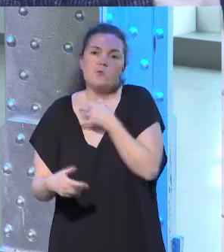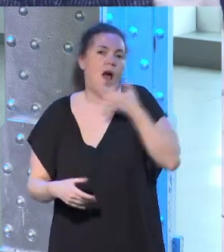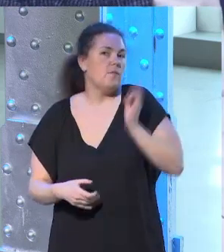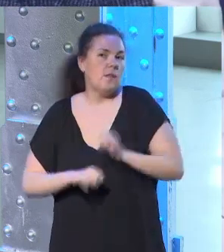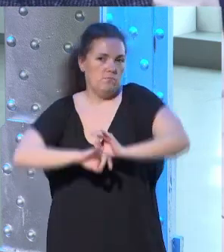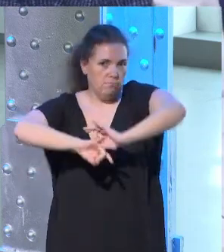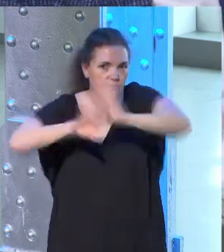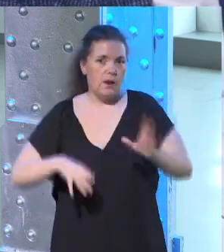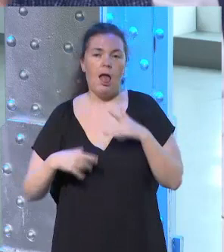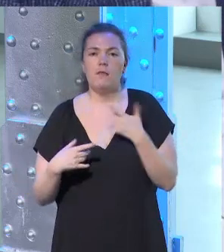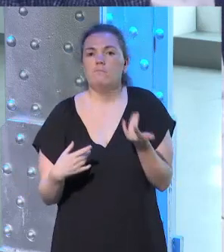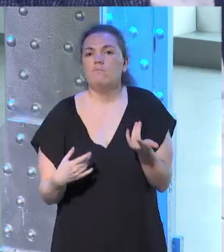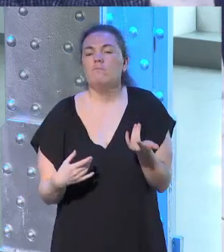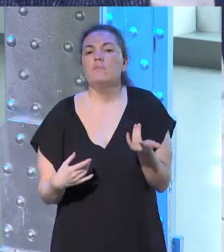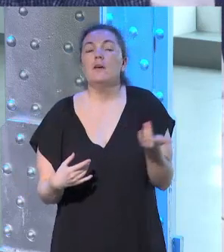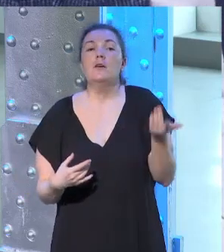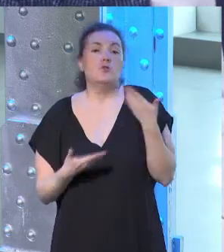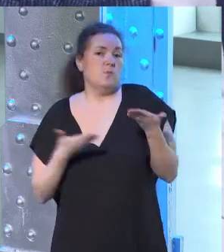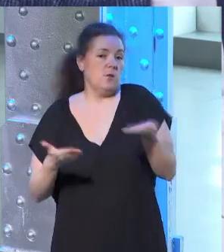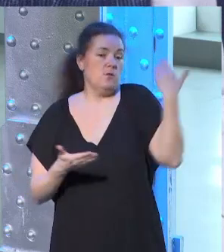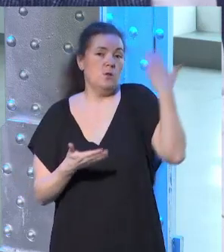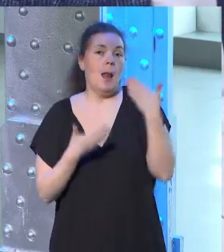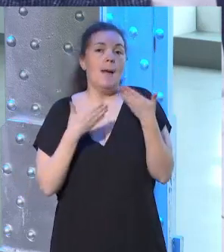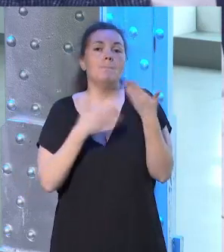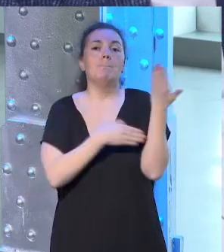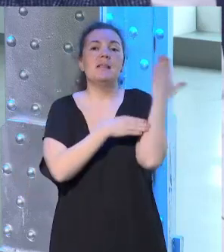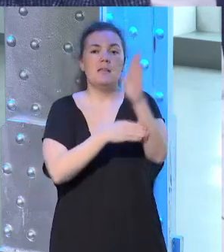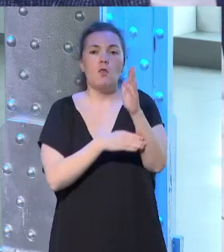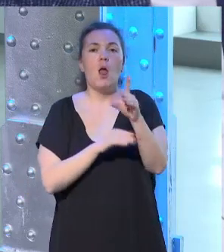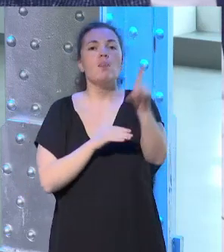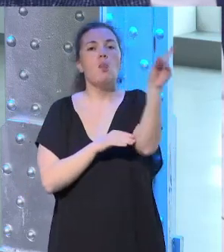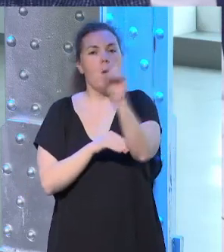y yo estuve en la presentación del documental,